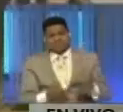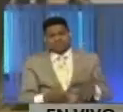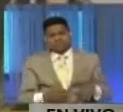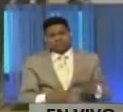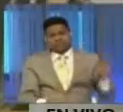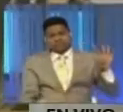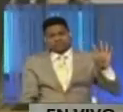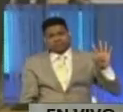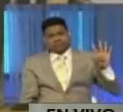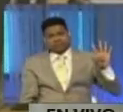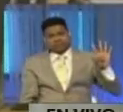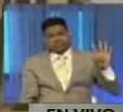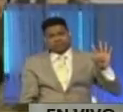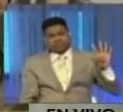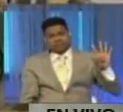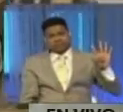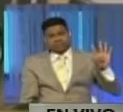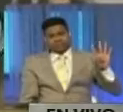Khan.